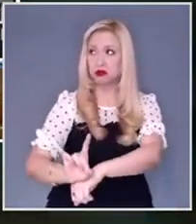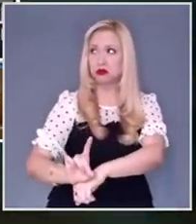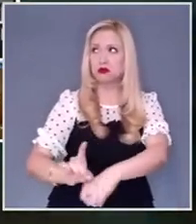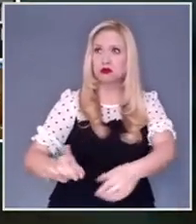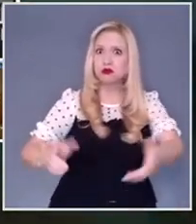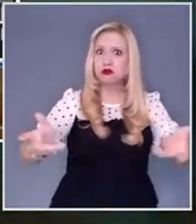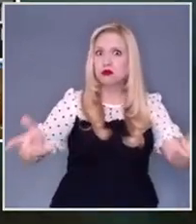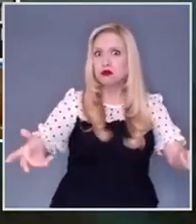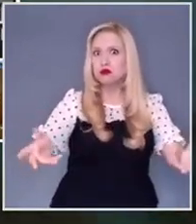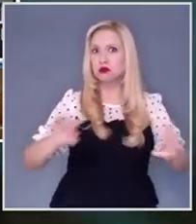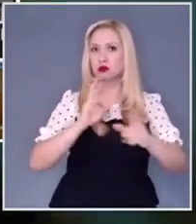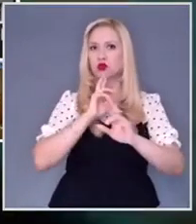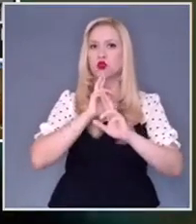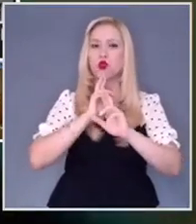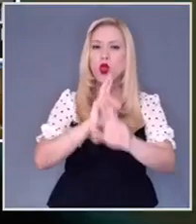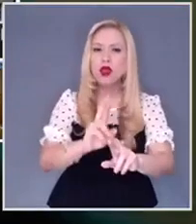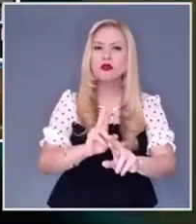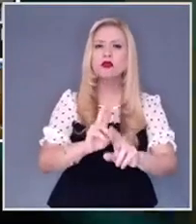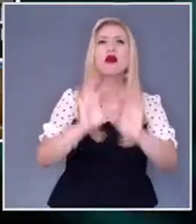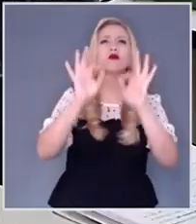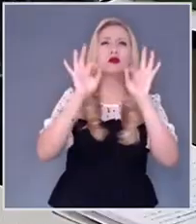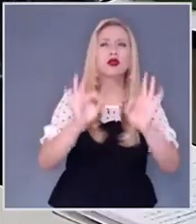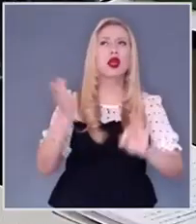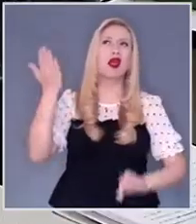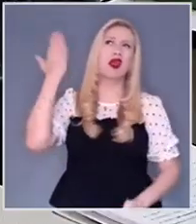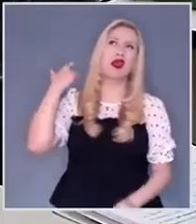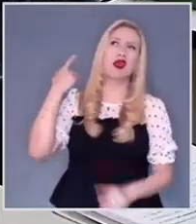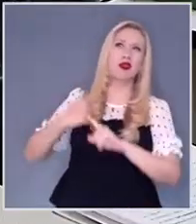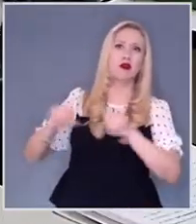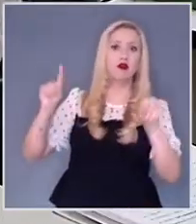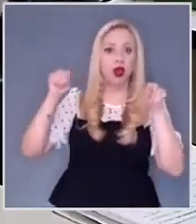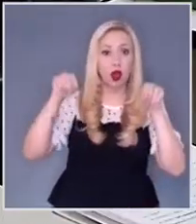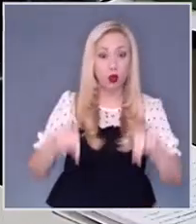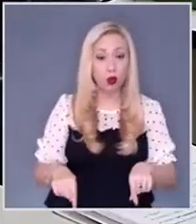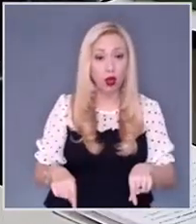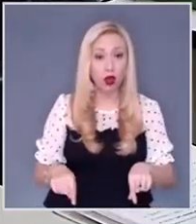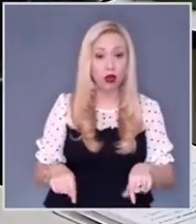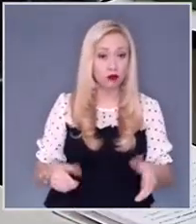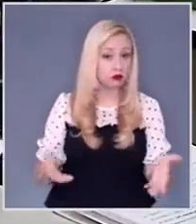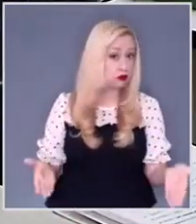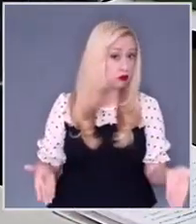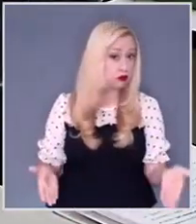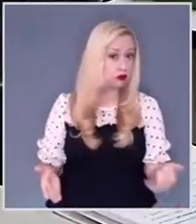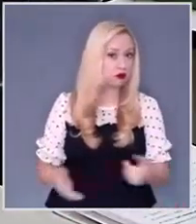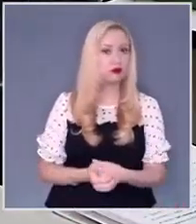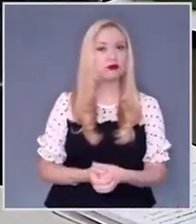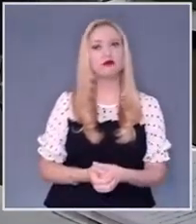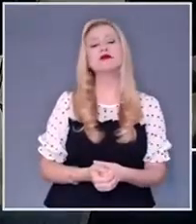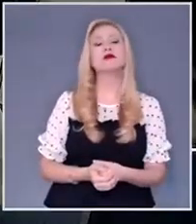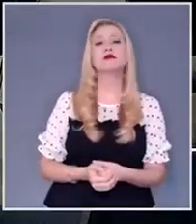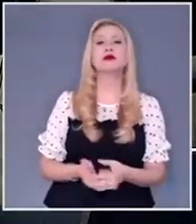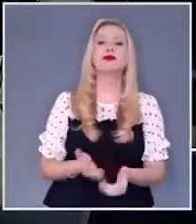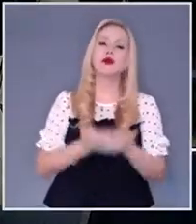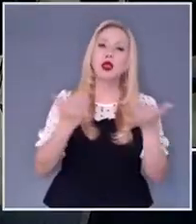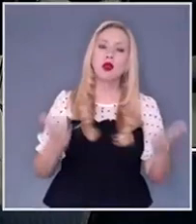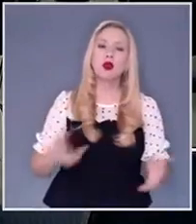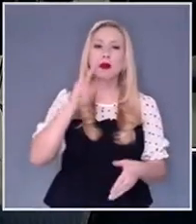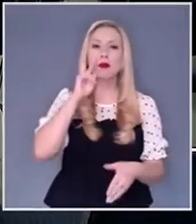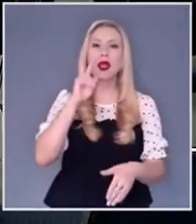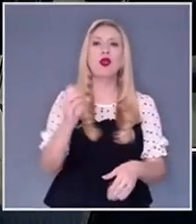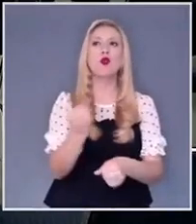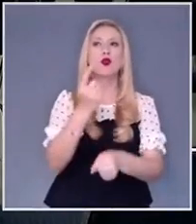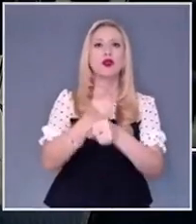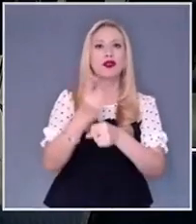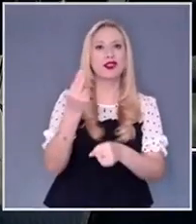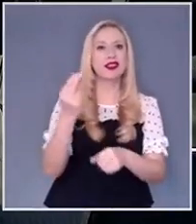respuesta diferenciada y pertinente el estudio de méxico evalúa resalta los avances y oportunidades de mejora en la calidad